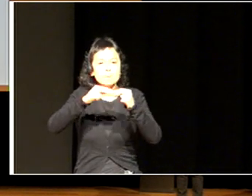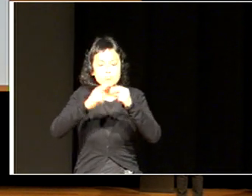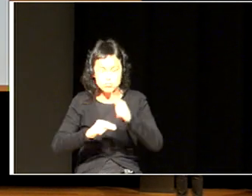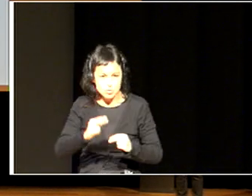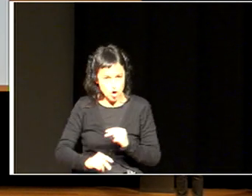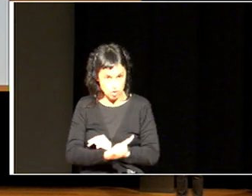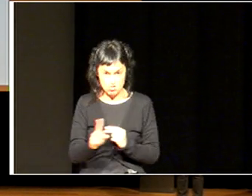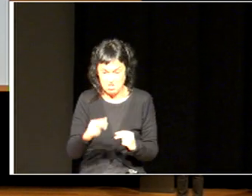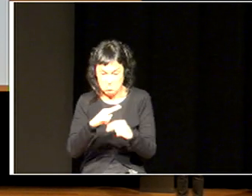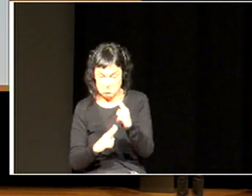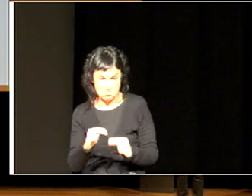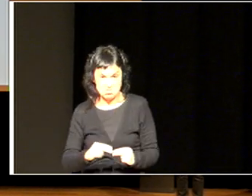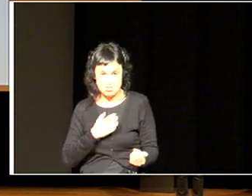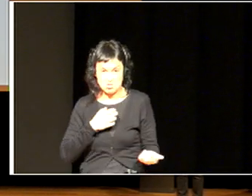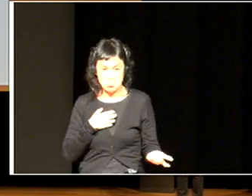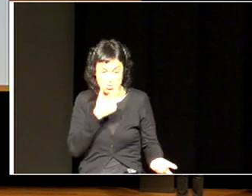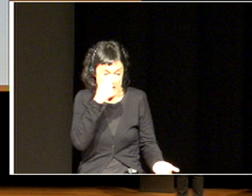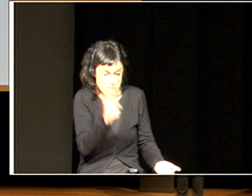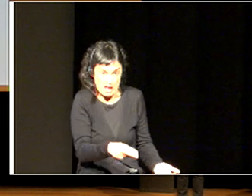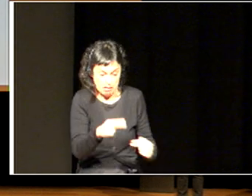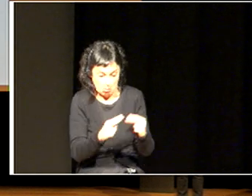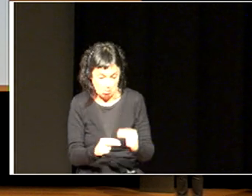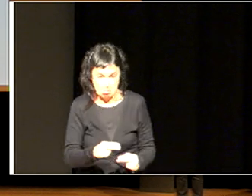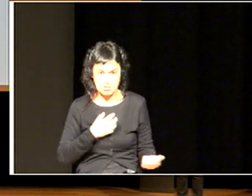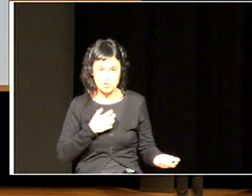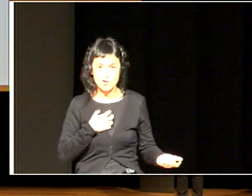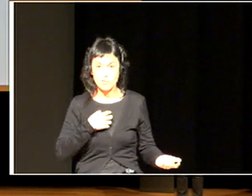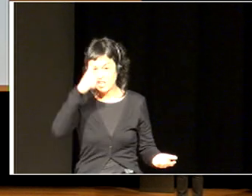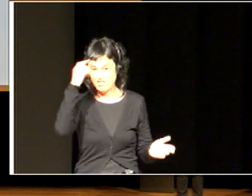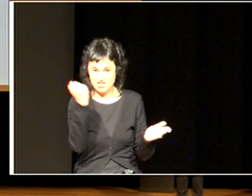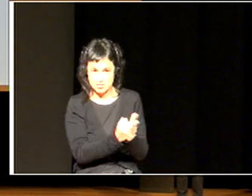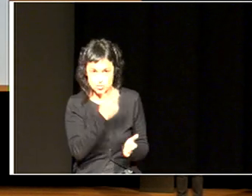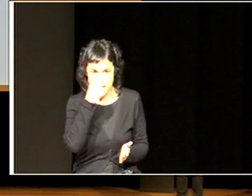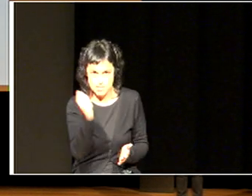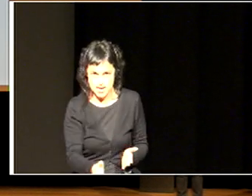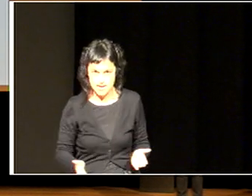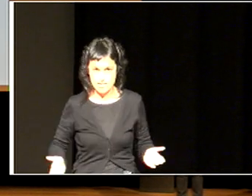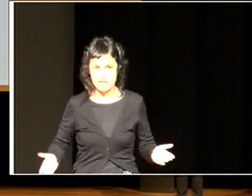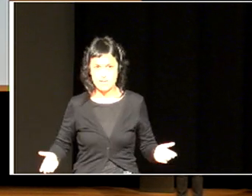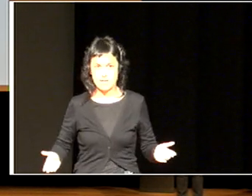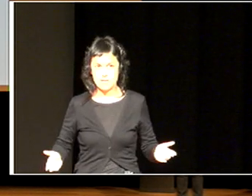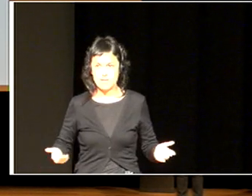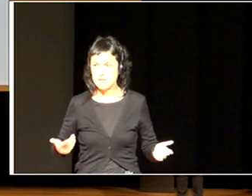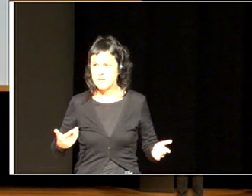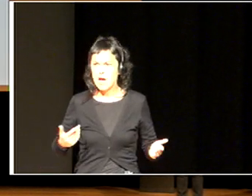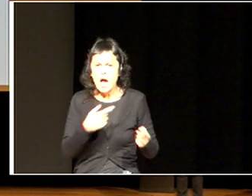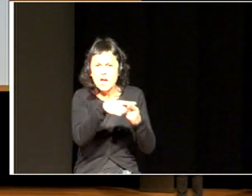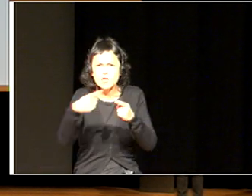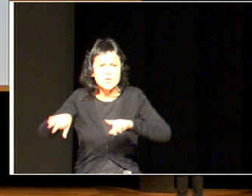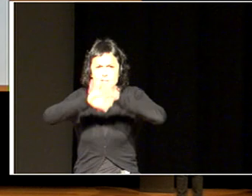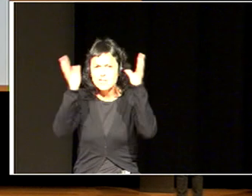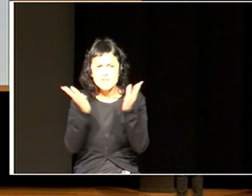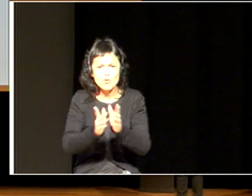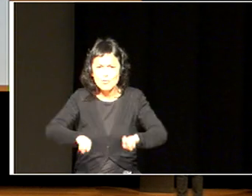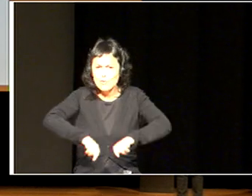no se puede construir lo que es una porquería y los estereotipos son una porquería hay cosas que en el mundo hay que romper ya